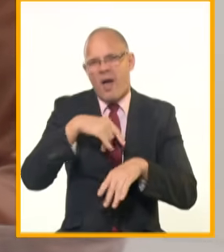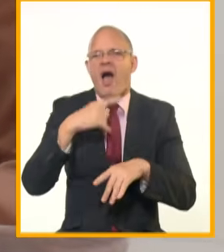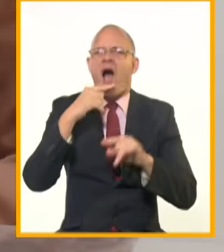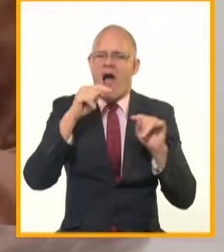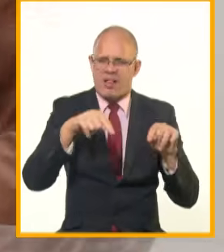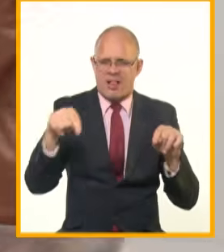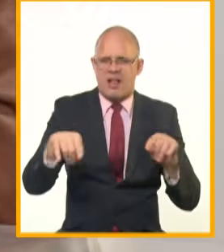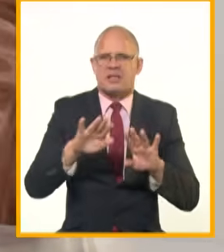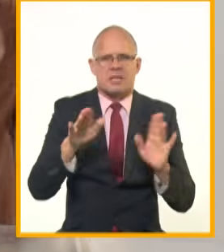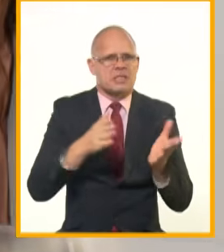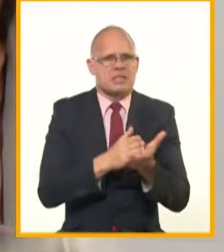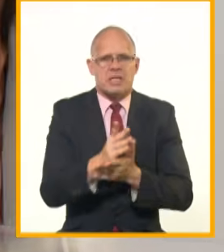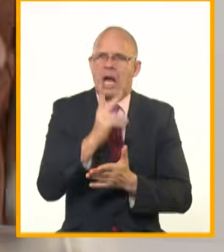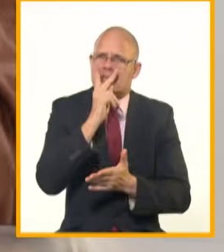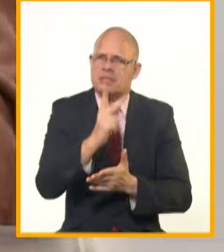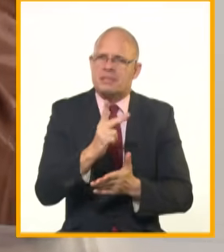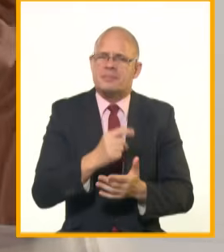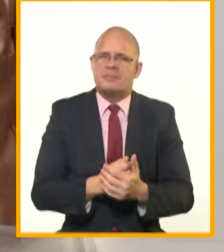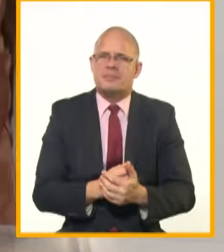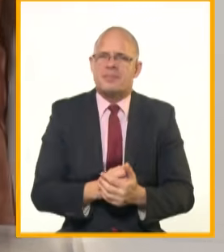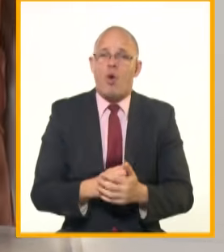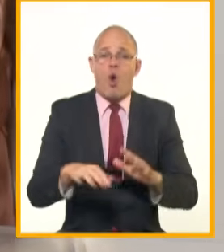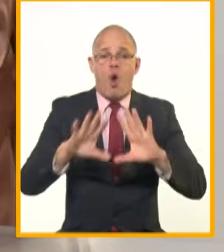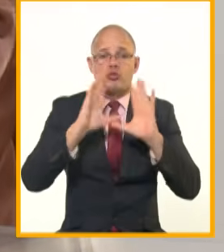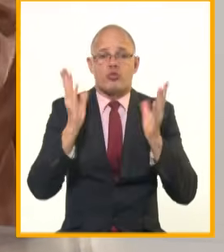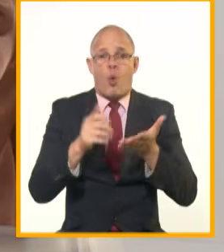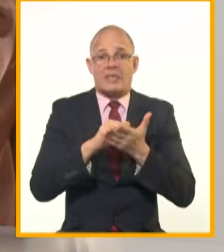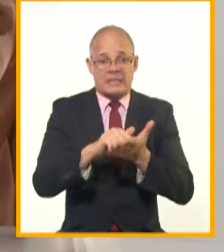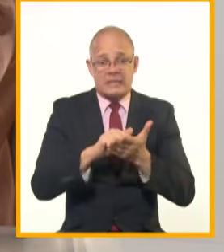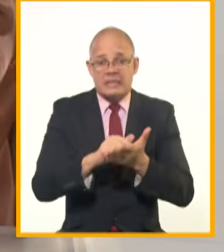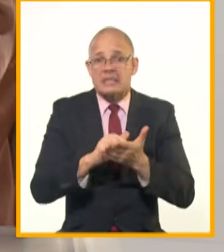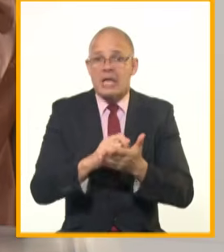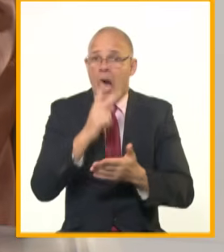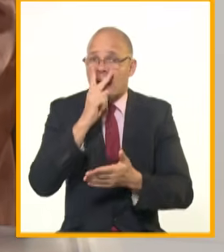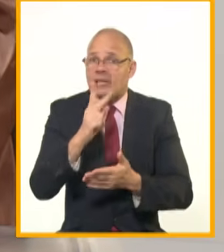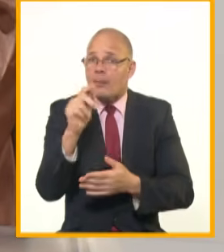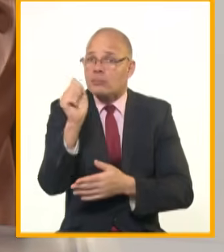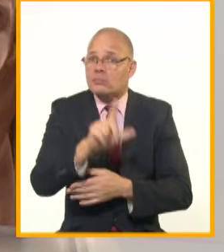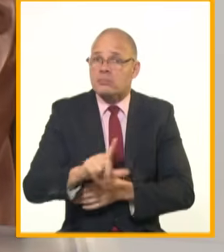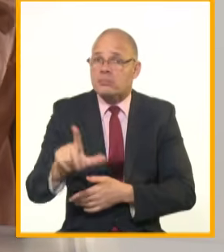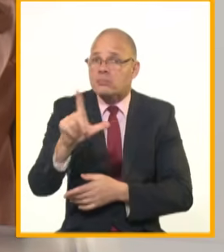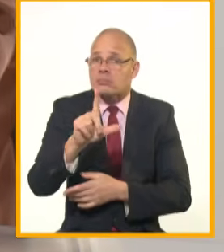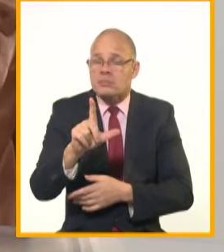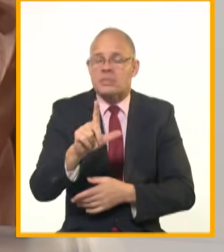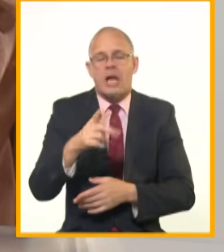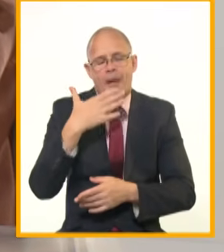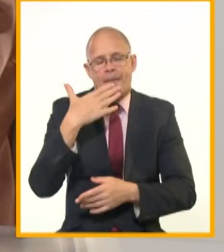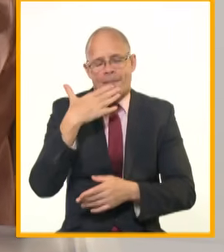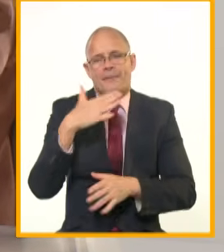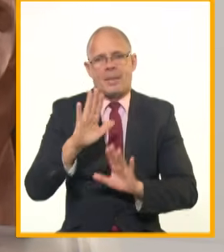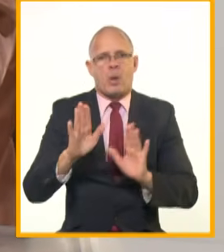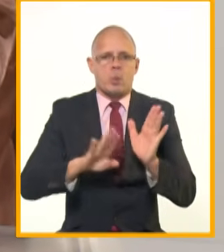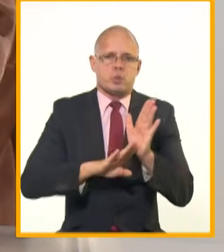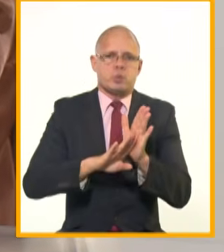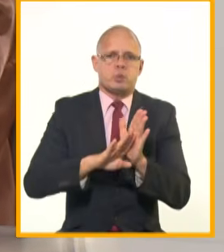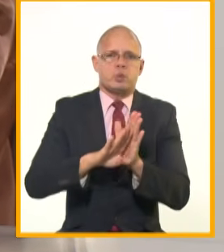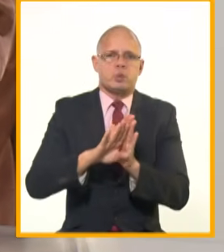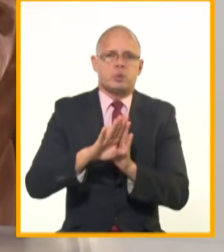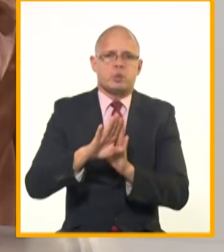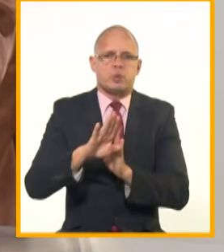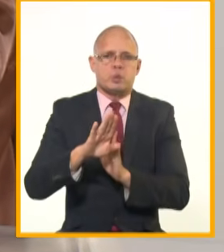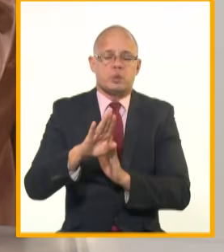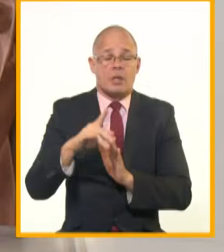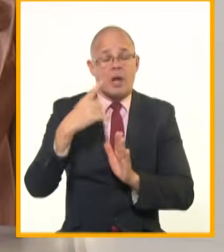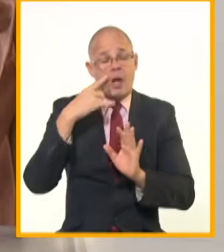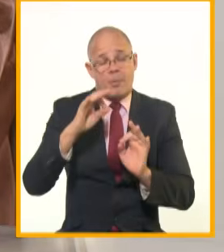atendiendo. En general, los servicios de atención al tema social, la provincia lo ha ido consolidando sin que todavía nosotros